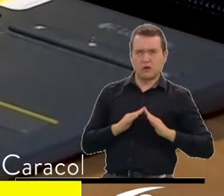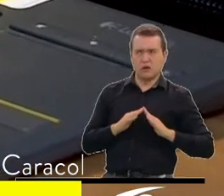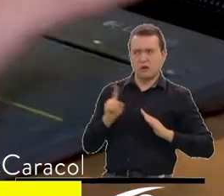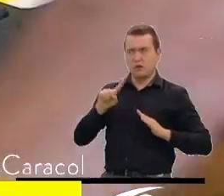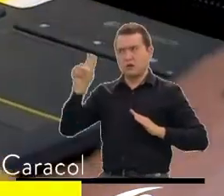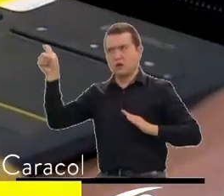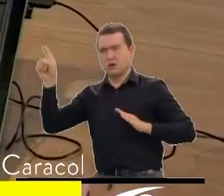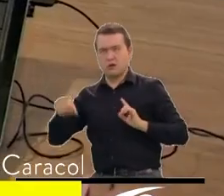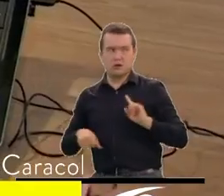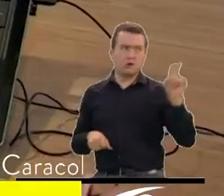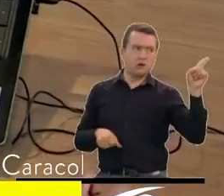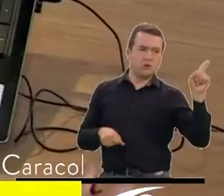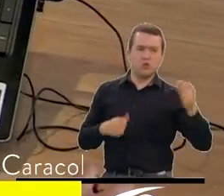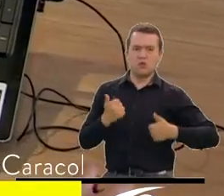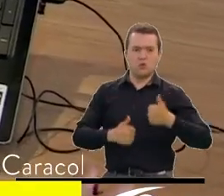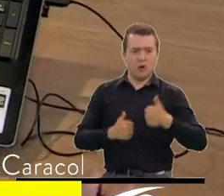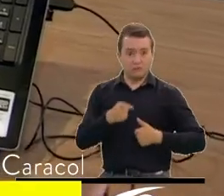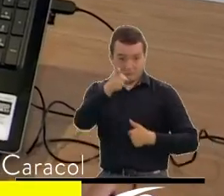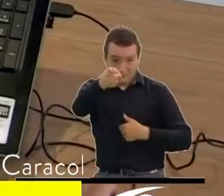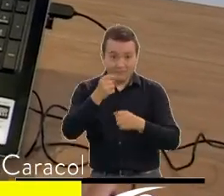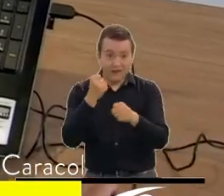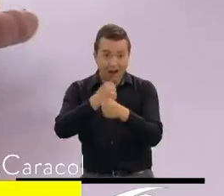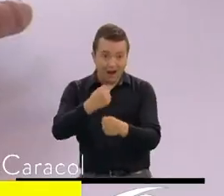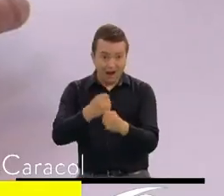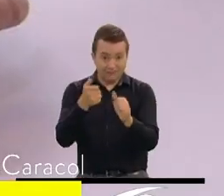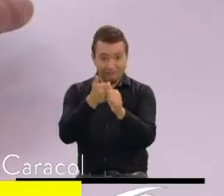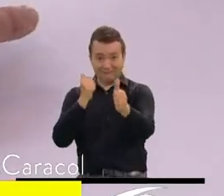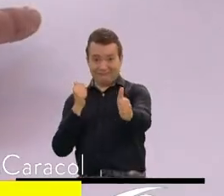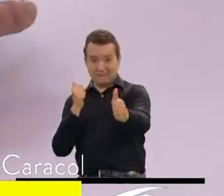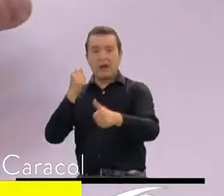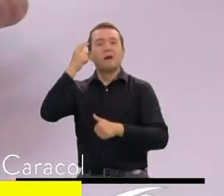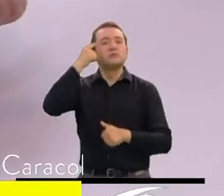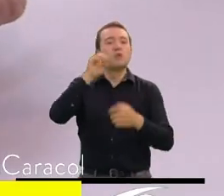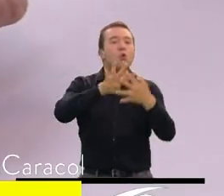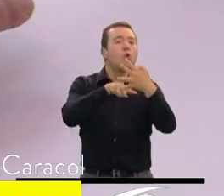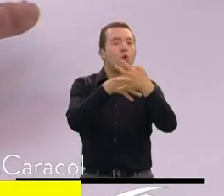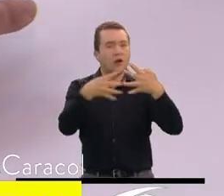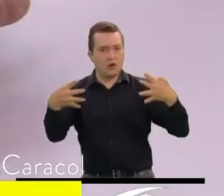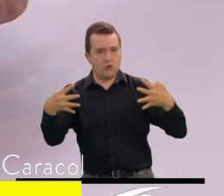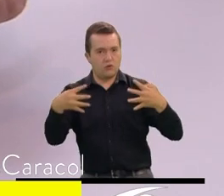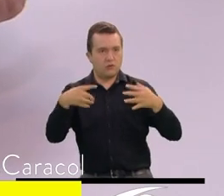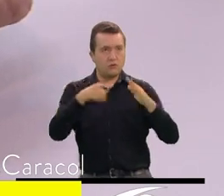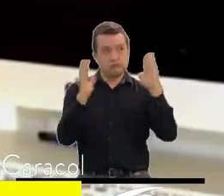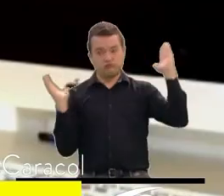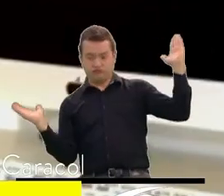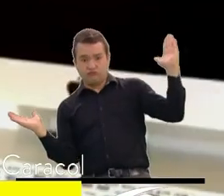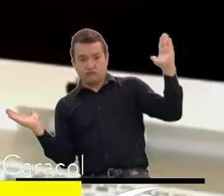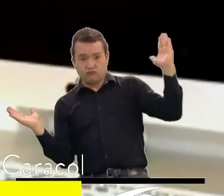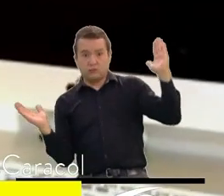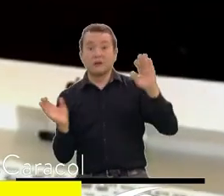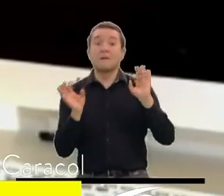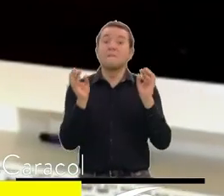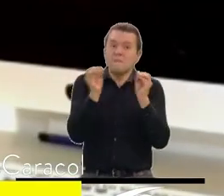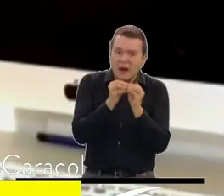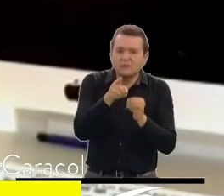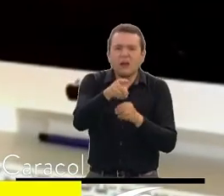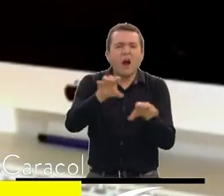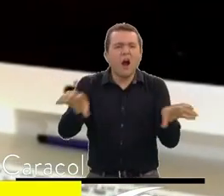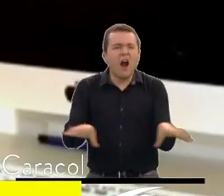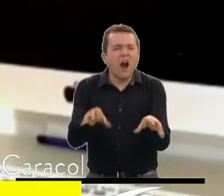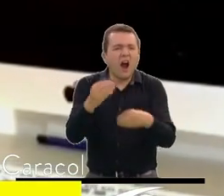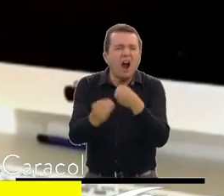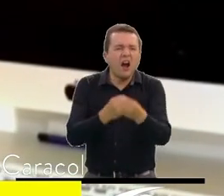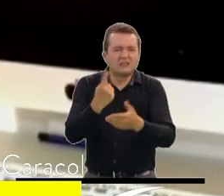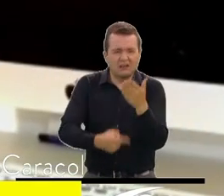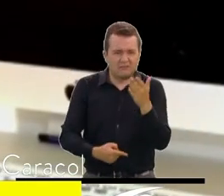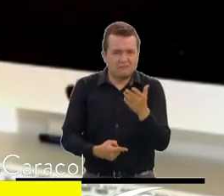un accidente durante el teletrabajo, hay que tener en cuenta el horario y la actividad que se estaba realizando. Si el señor teletrabajador, pese a estar